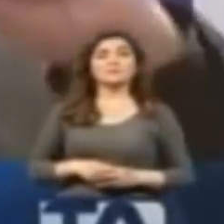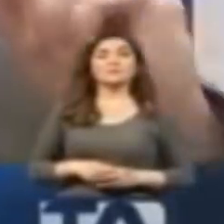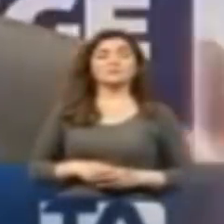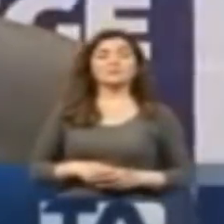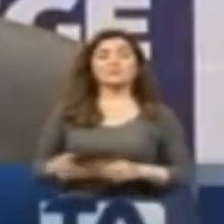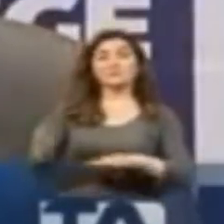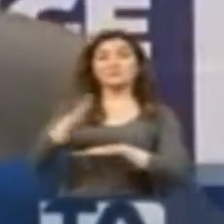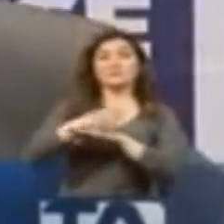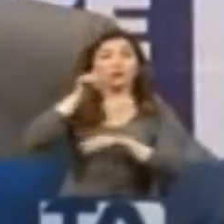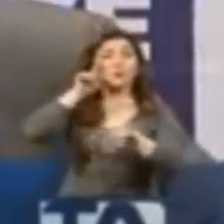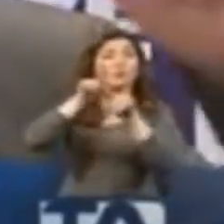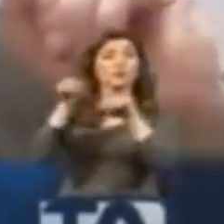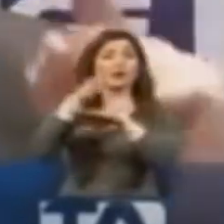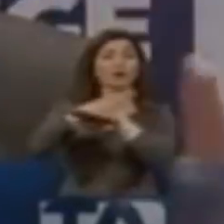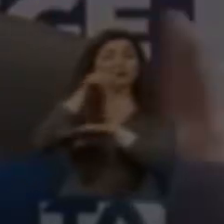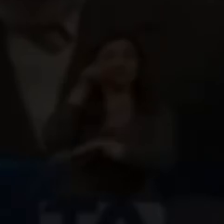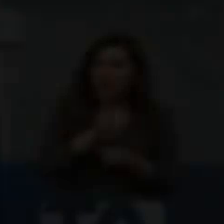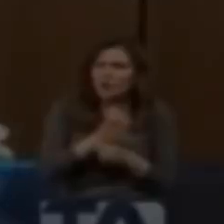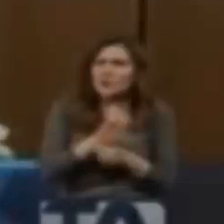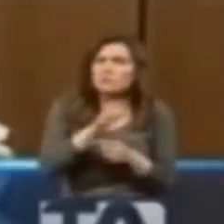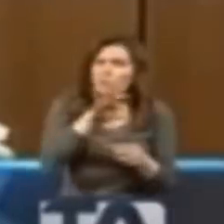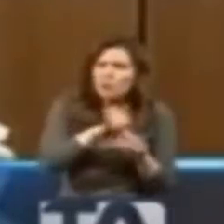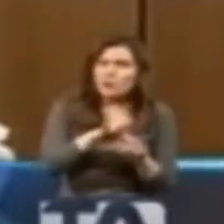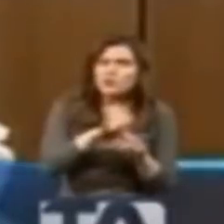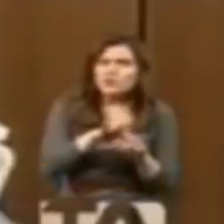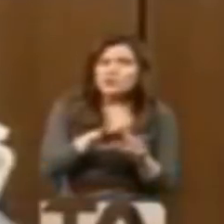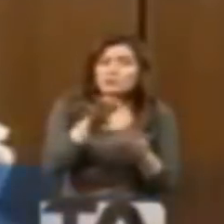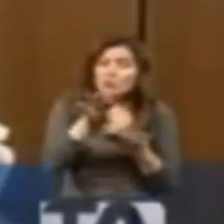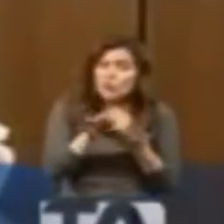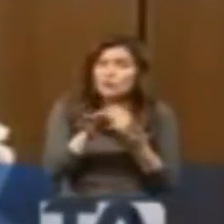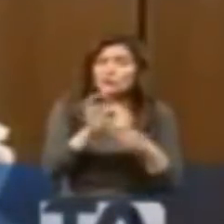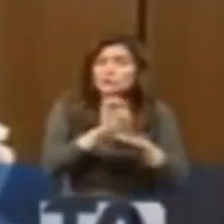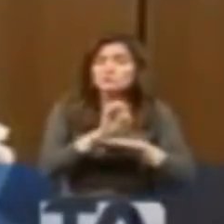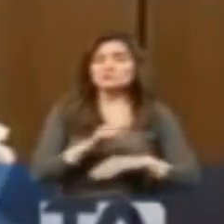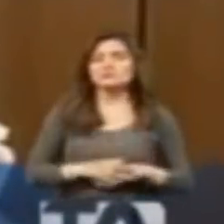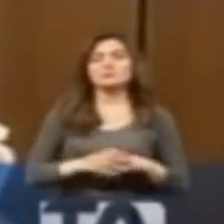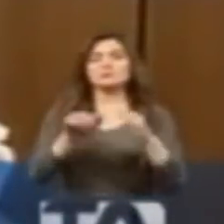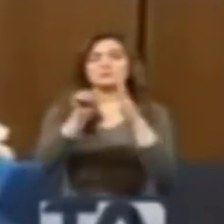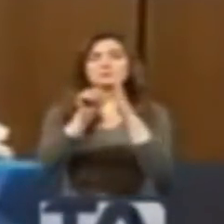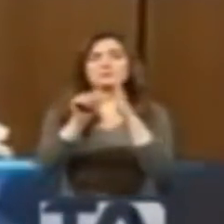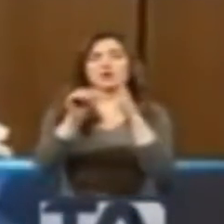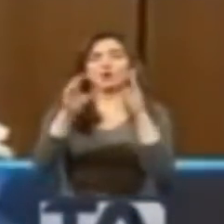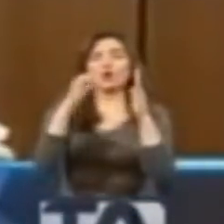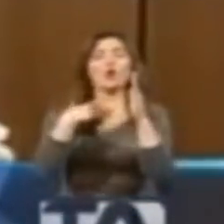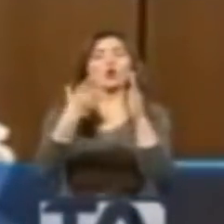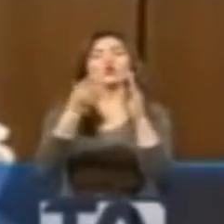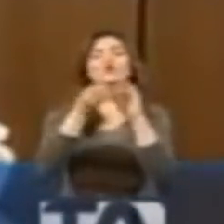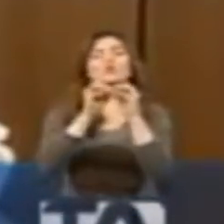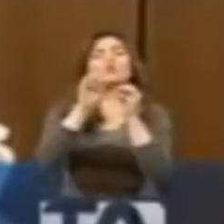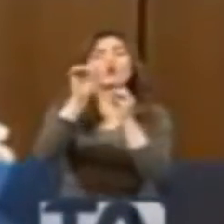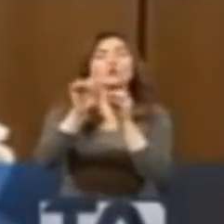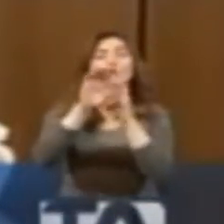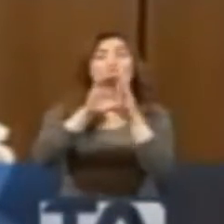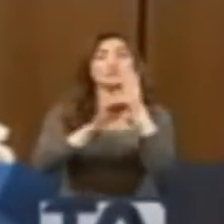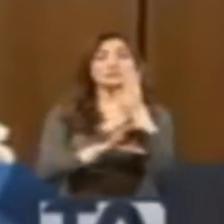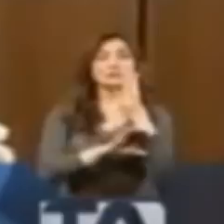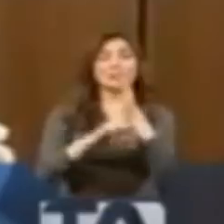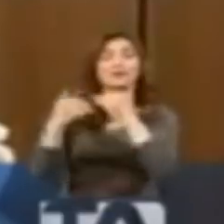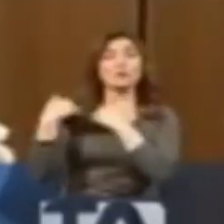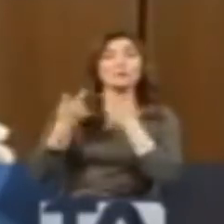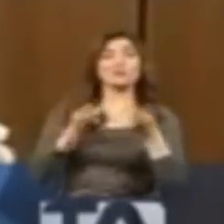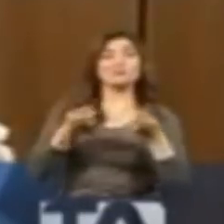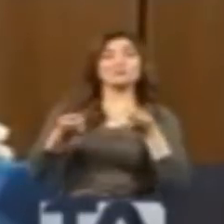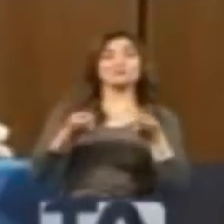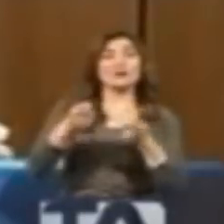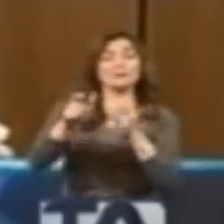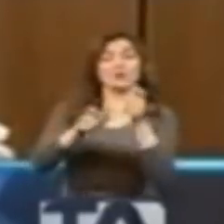sea cesado el exfiscal Carlos Vaca Mancheno. El artículo 1 de la Constitución ecuatoriana dice que la soberanía radica en